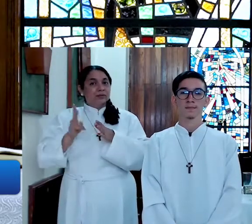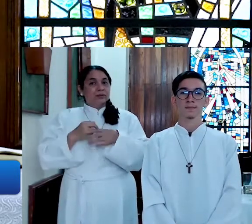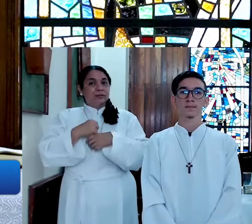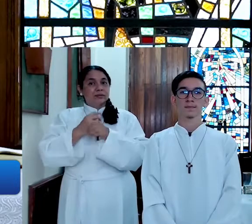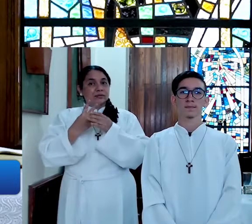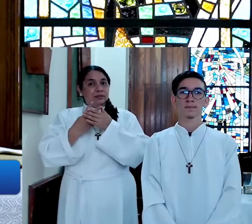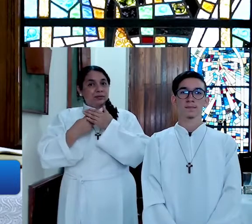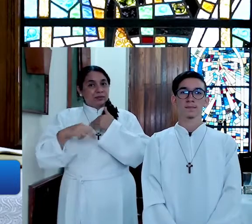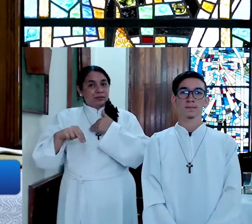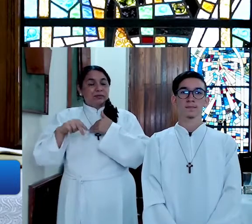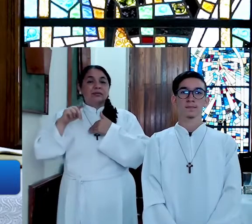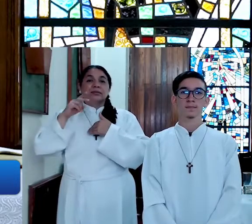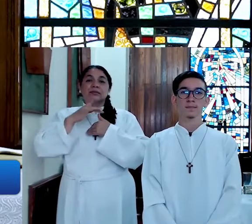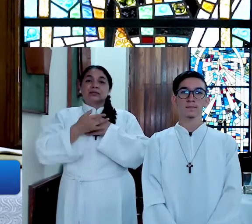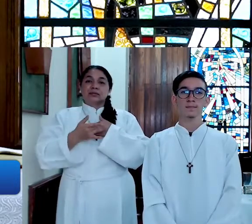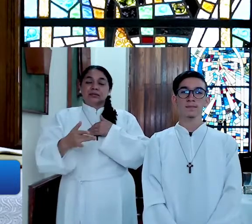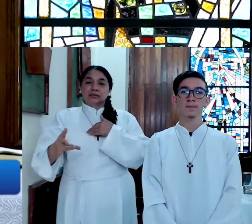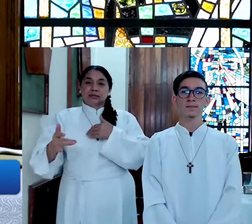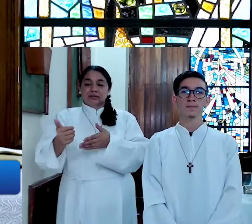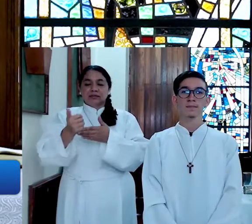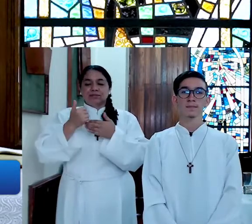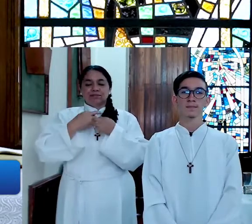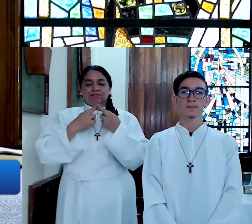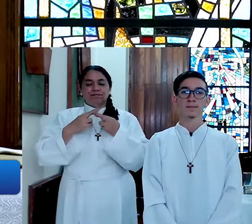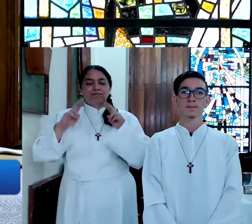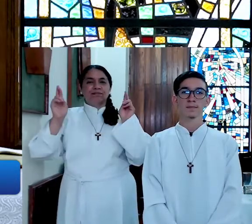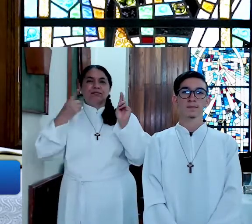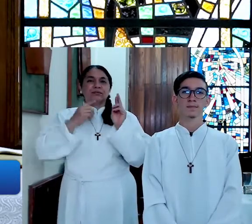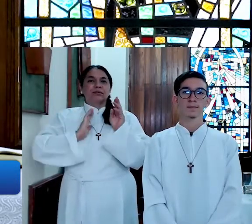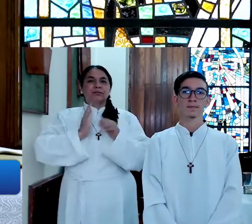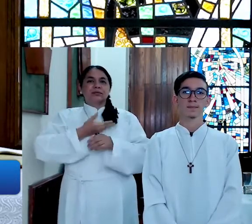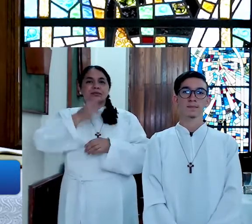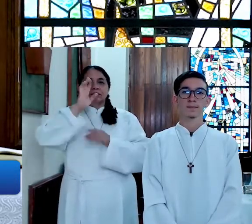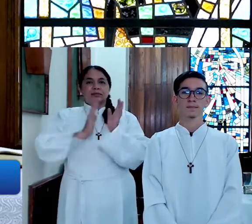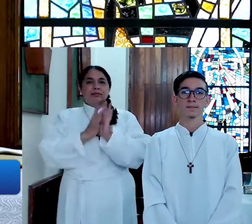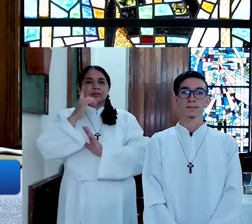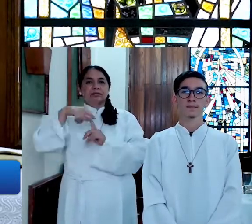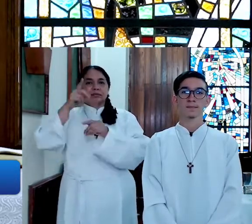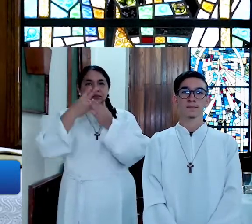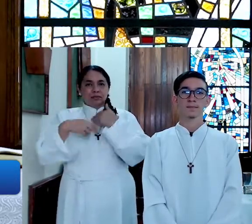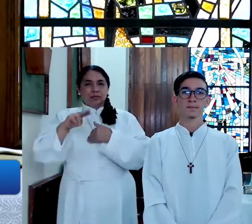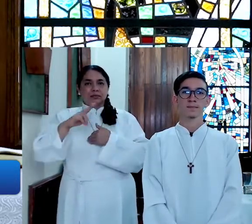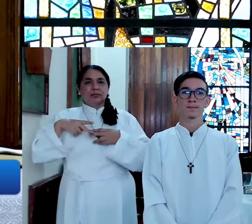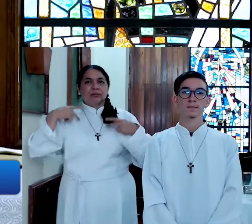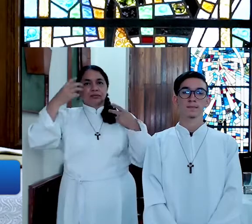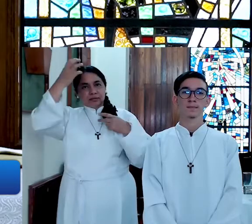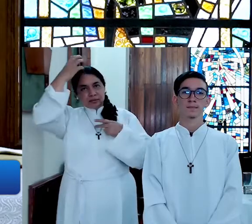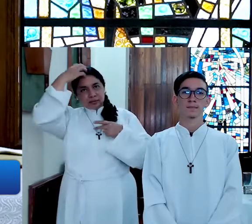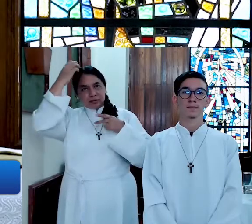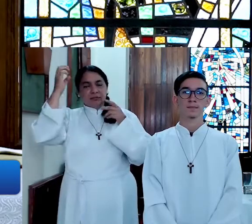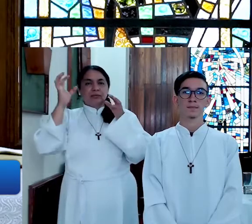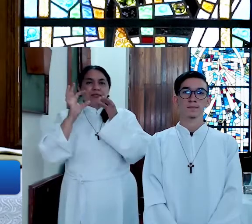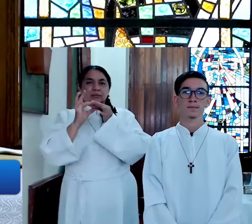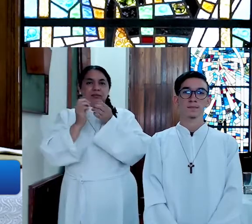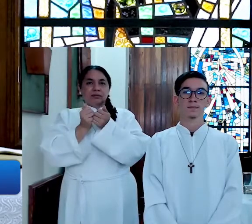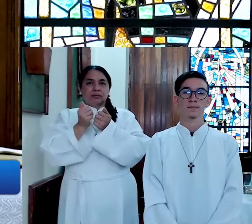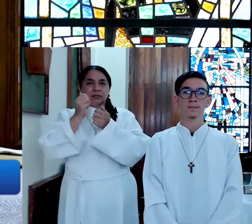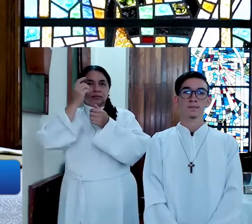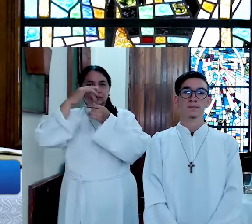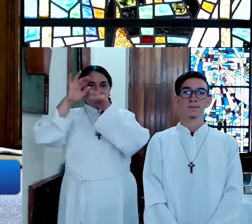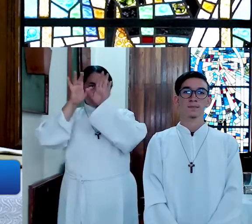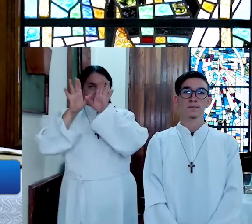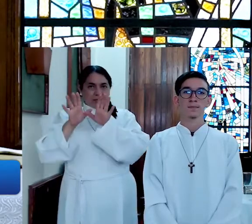y de la sangre que nos ha redimido. Por nuestro Señor Jesucristo, tu Hijo, que vive y reina contigo en la unidad del